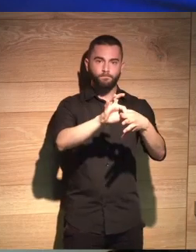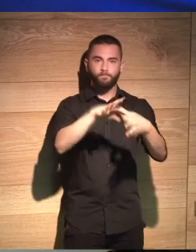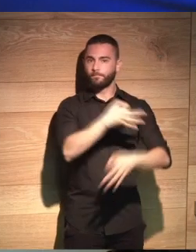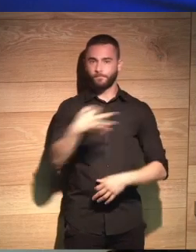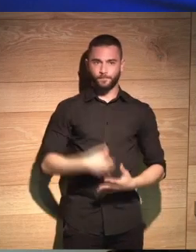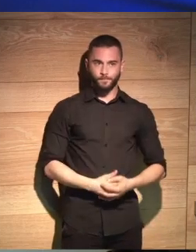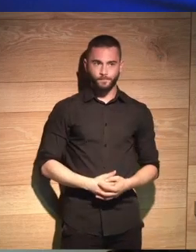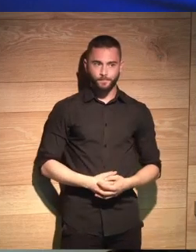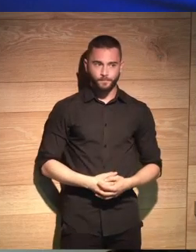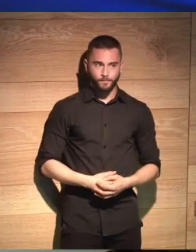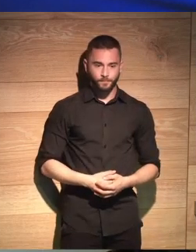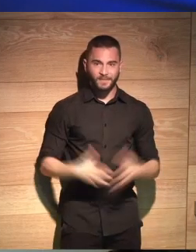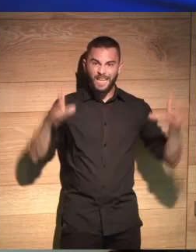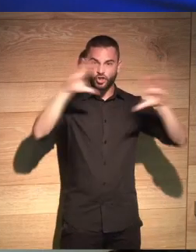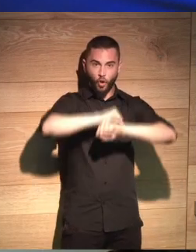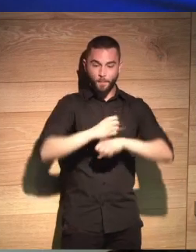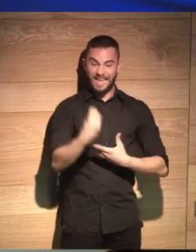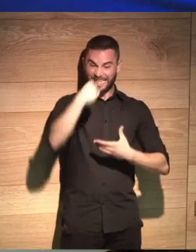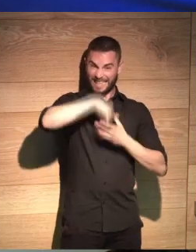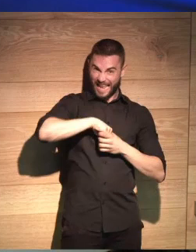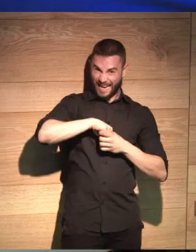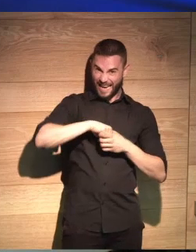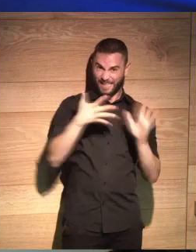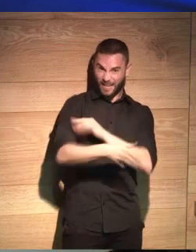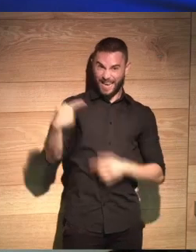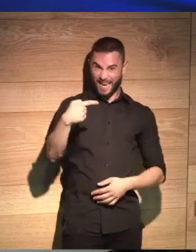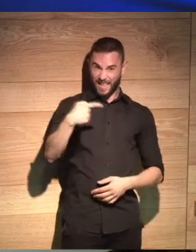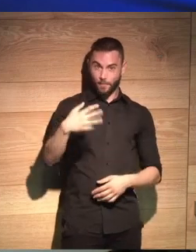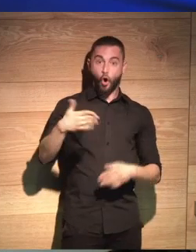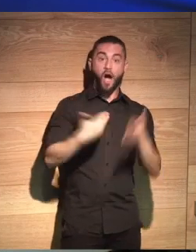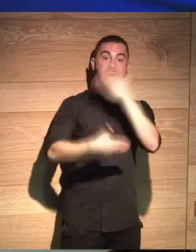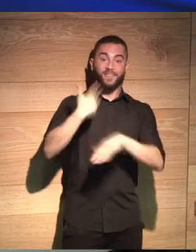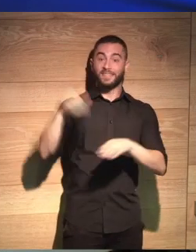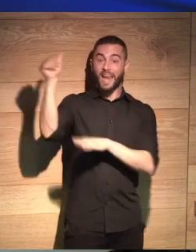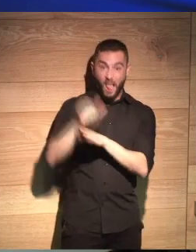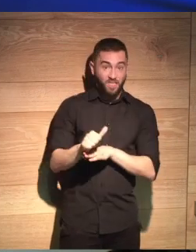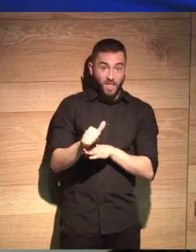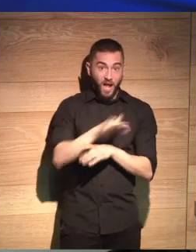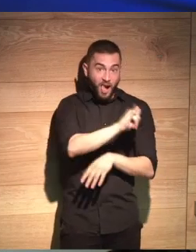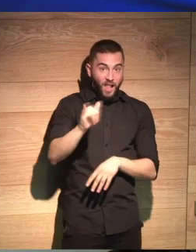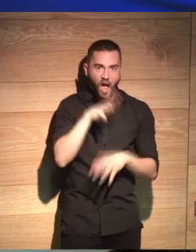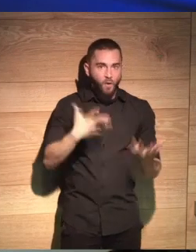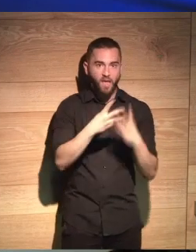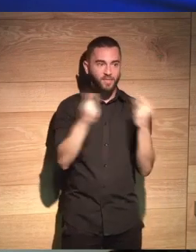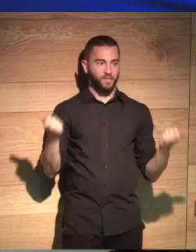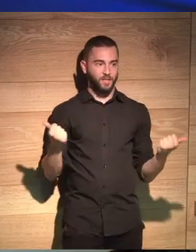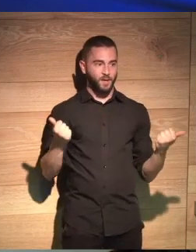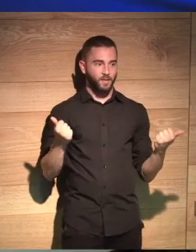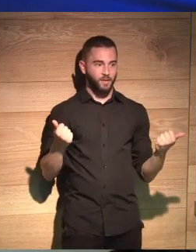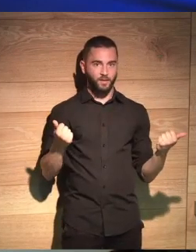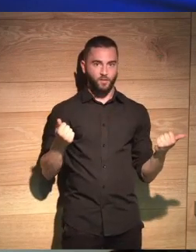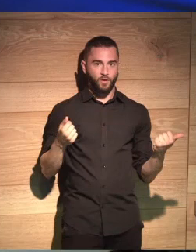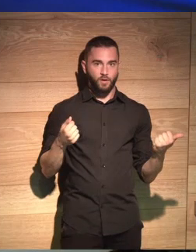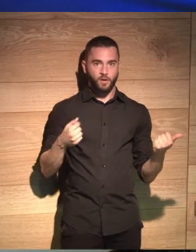La aproximación de la sombra interna es este negativo, que antes estaba en el cine, por ejemplo, y ahora ha desaparecido. Y Godard se ha quejado, ¿no? Porque ha dicho,